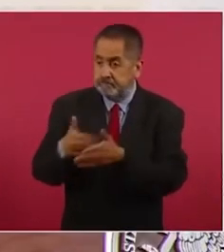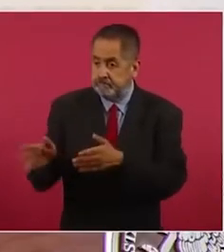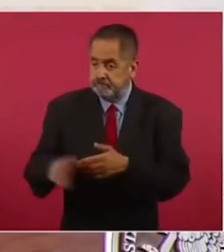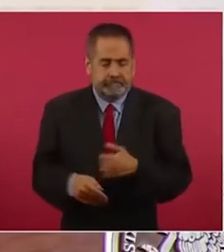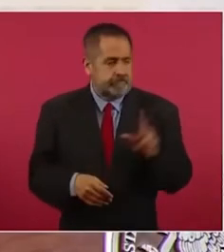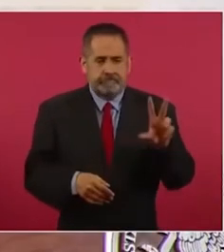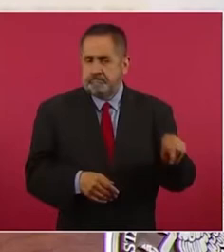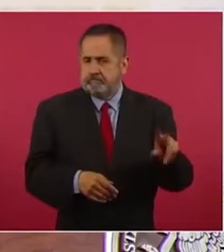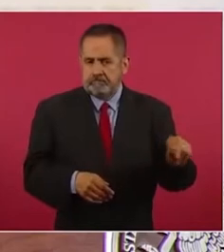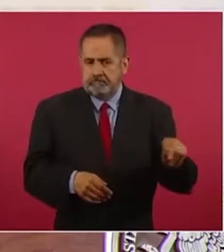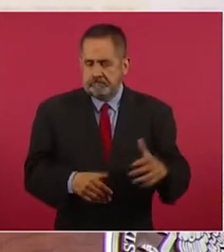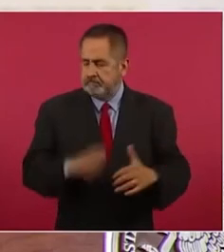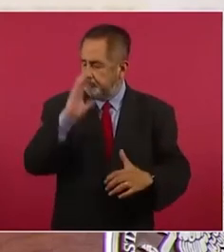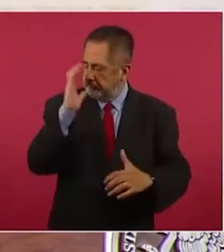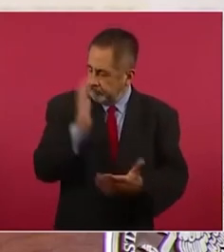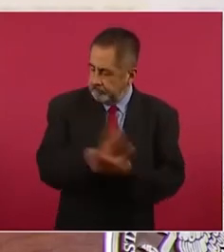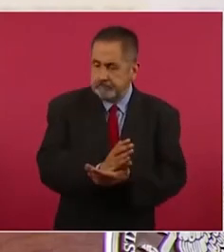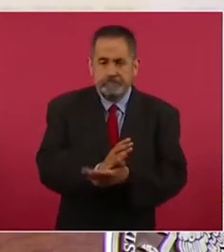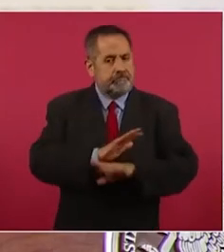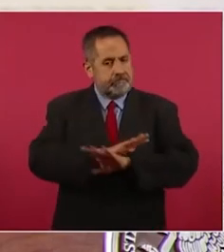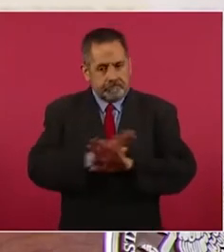Eso ya se acabó.